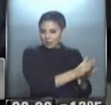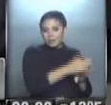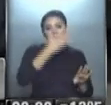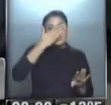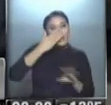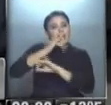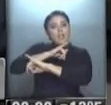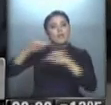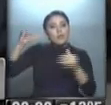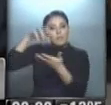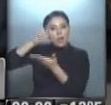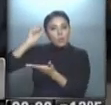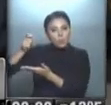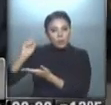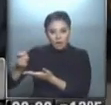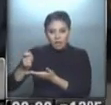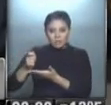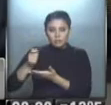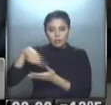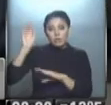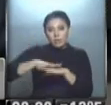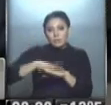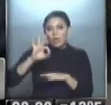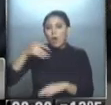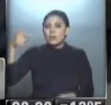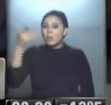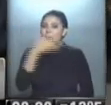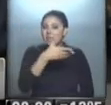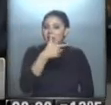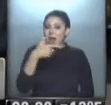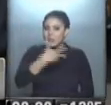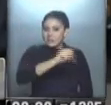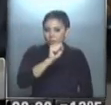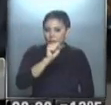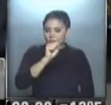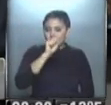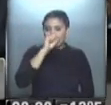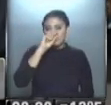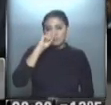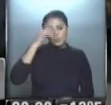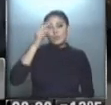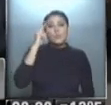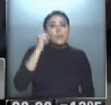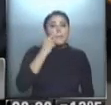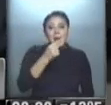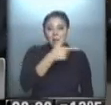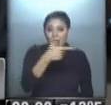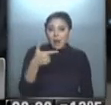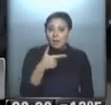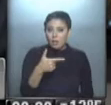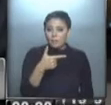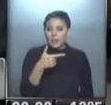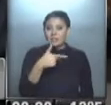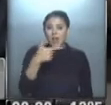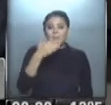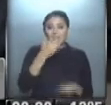los juzgados que oficiaron lo que hicieron el pedido de secuestro pero como decía muchas por ejemplo 9.000 de esas armas fueron